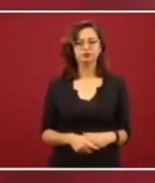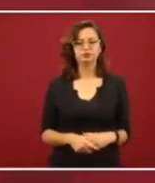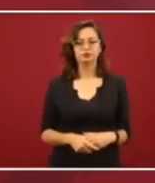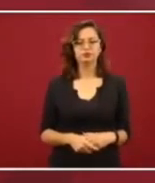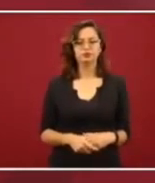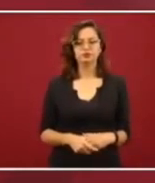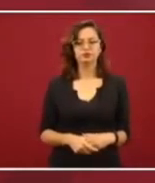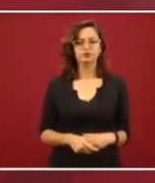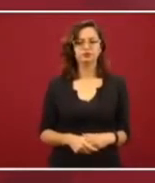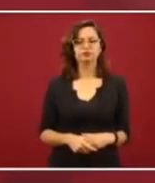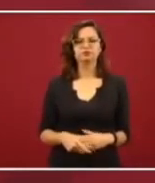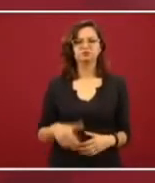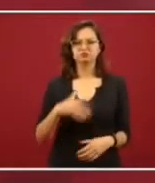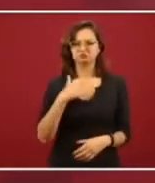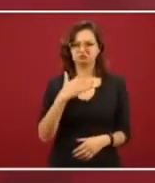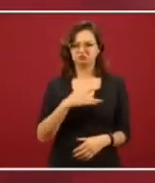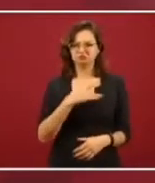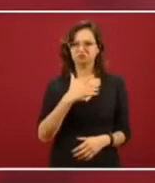y convicción